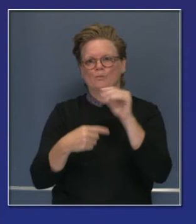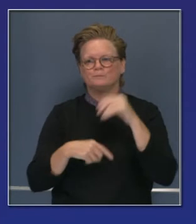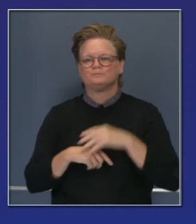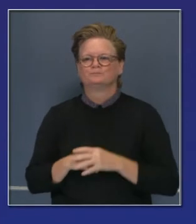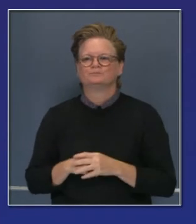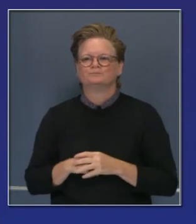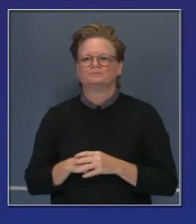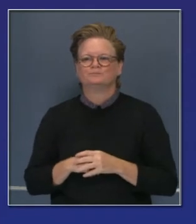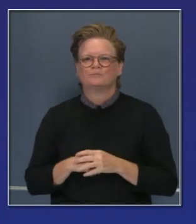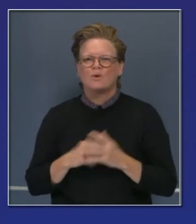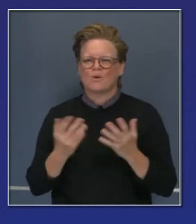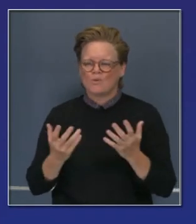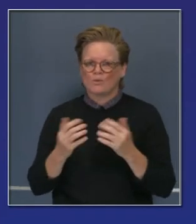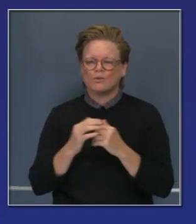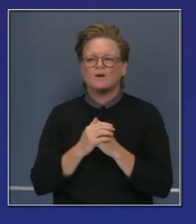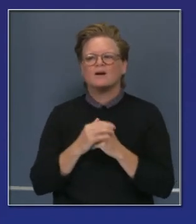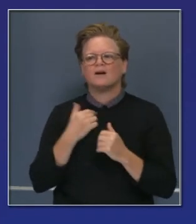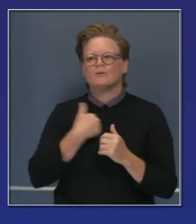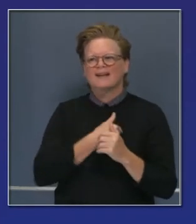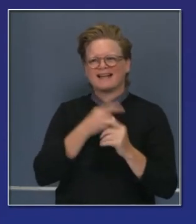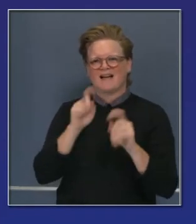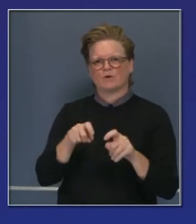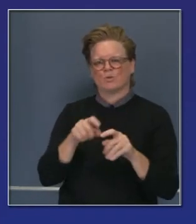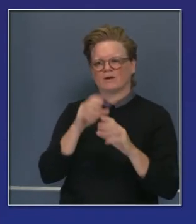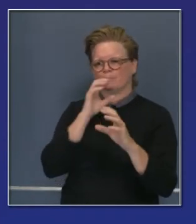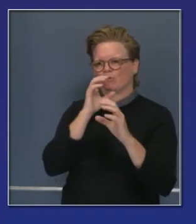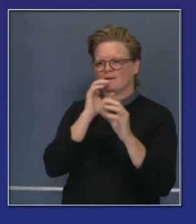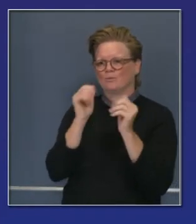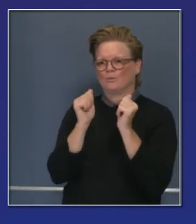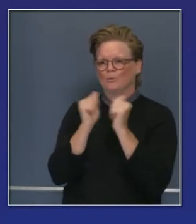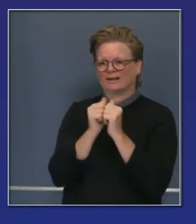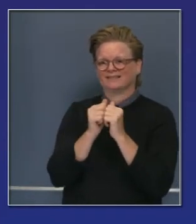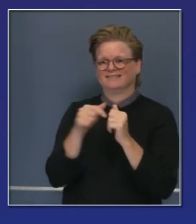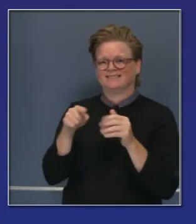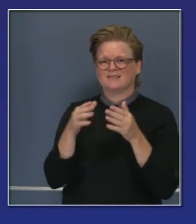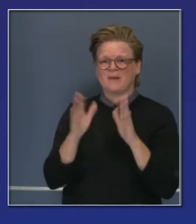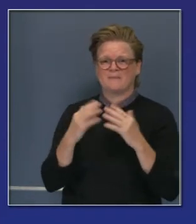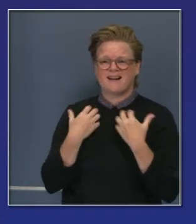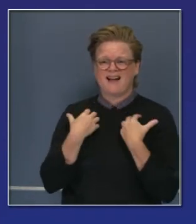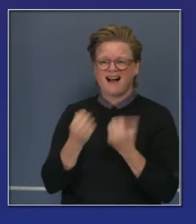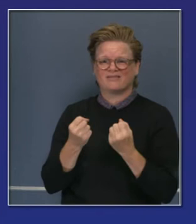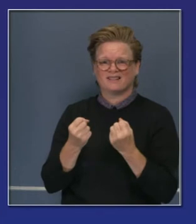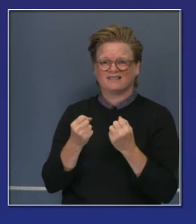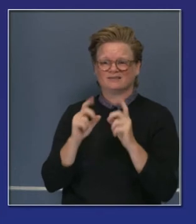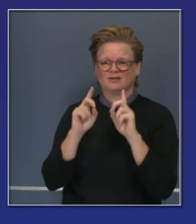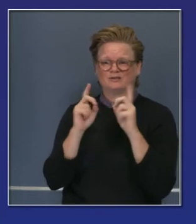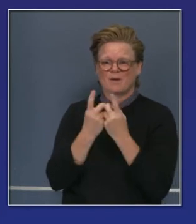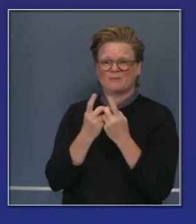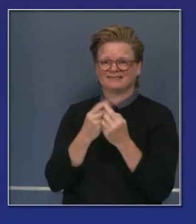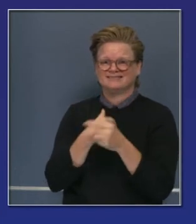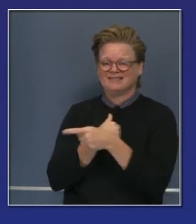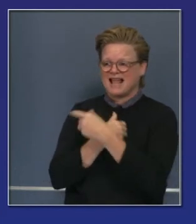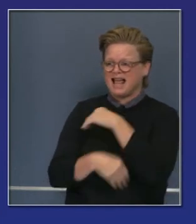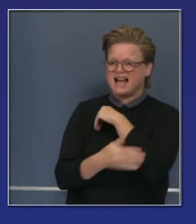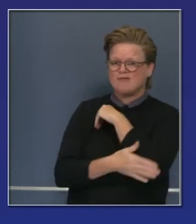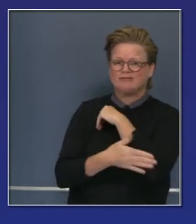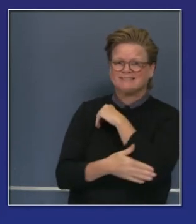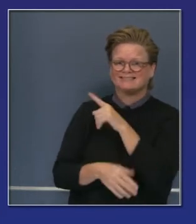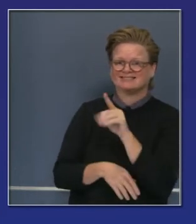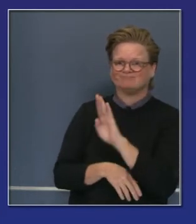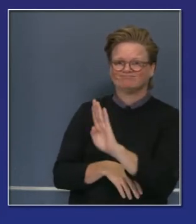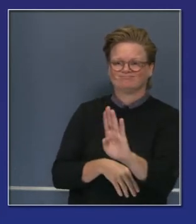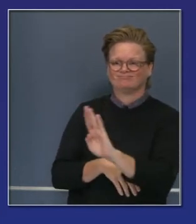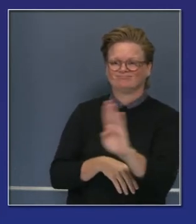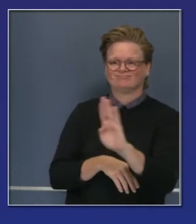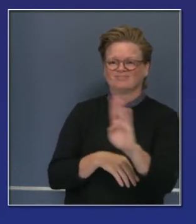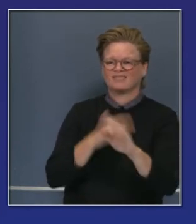nivel local. Si funcionarios locales sienten que es necesario imponer más rigidez, pero